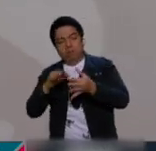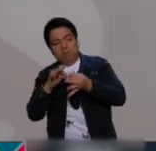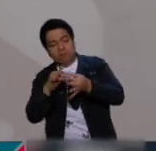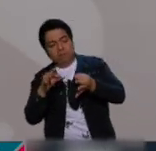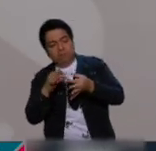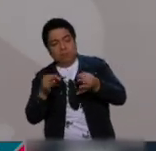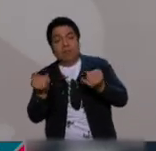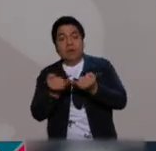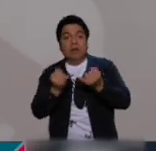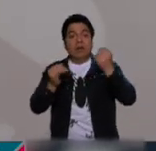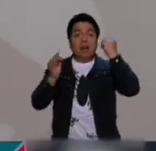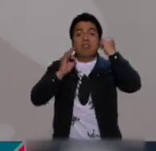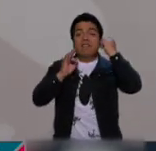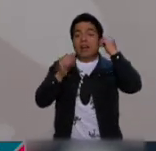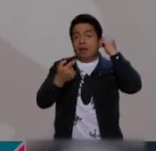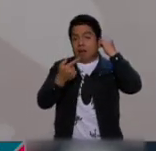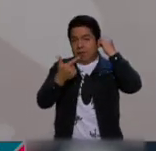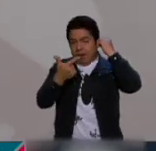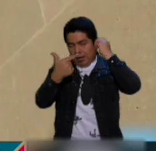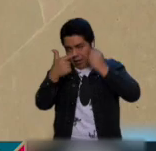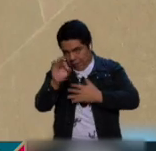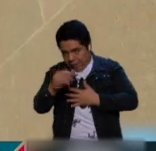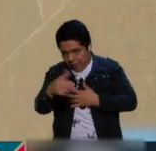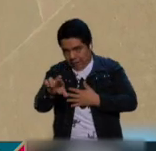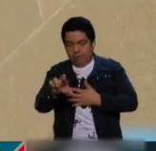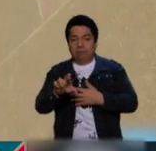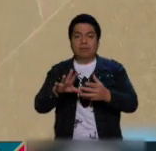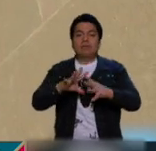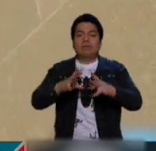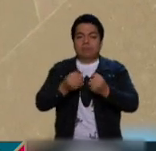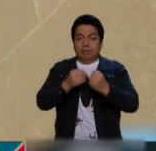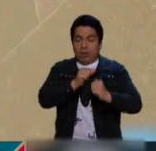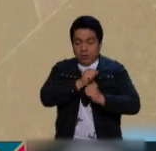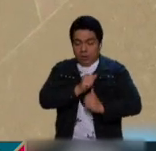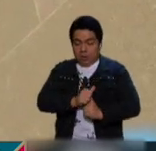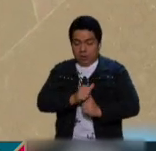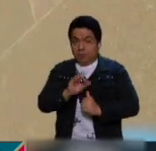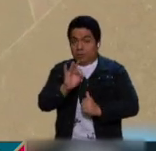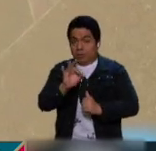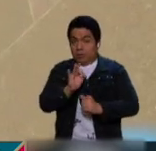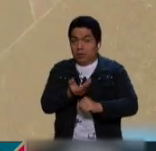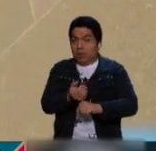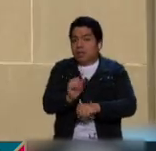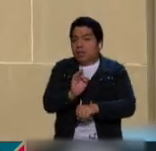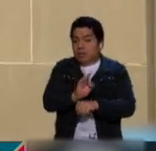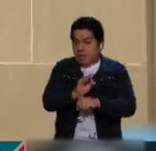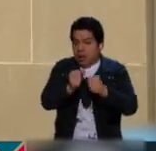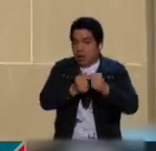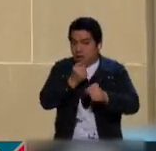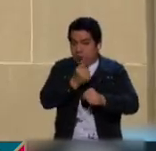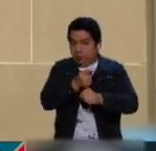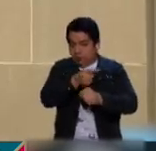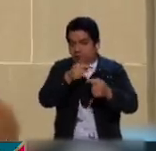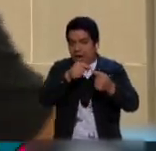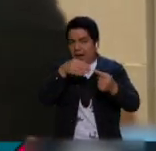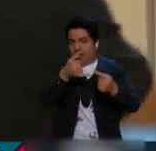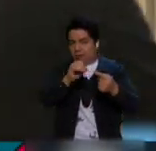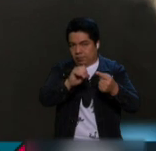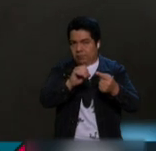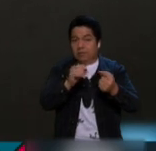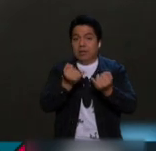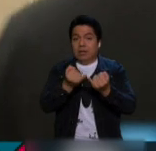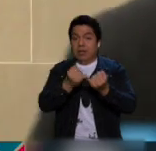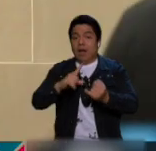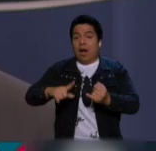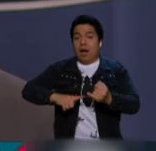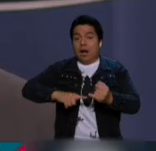Fiscalía General de la República está investigando posibles complicidades de autoridades locales que dieron seguridad y protección a El Mayo Zambada y solicitó al gobierno